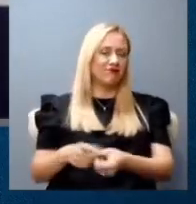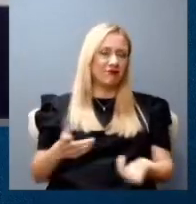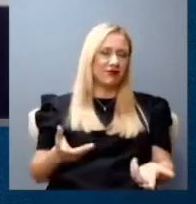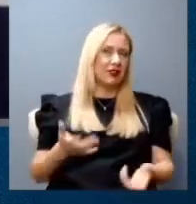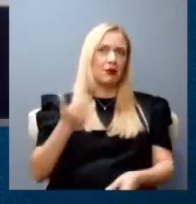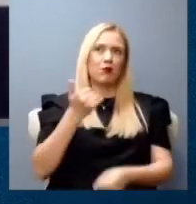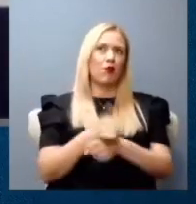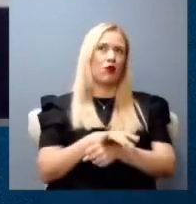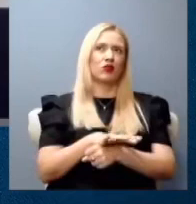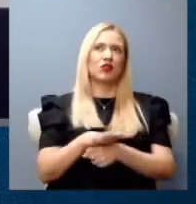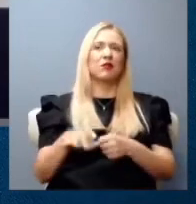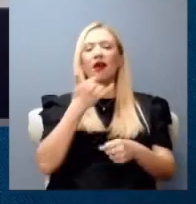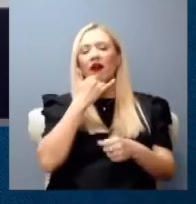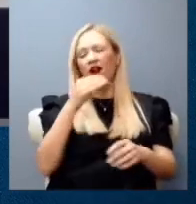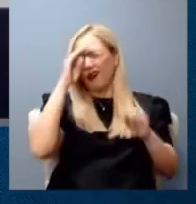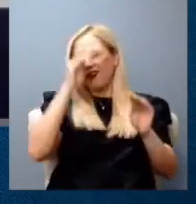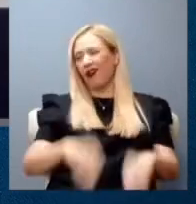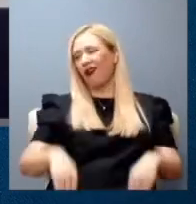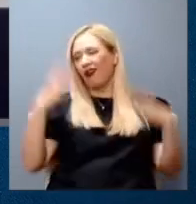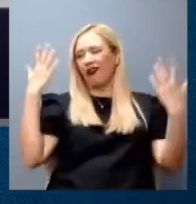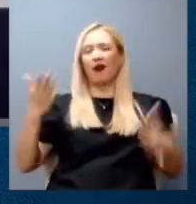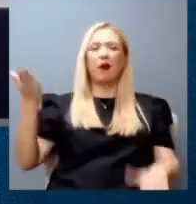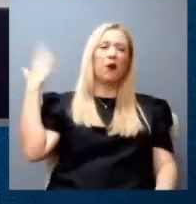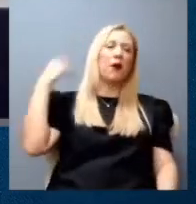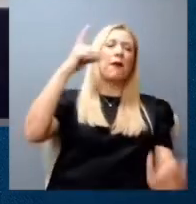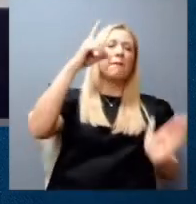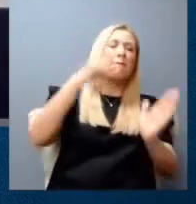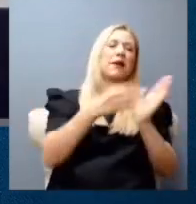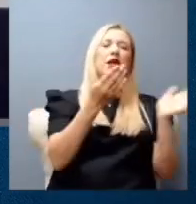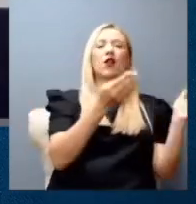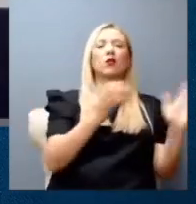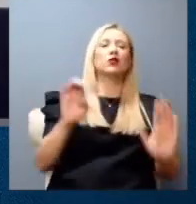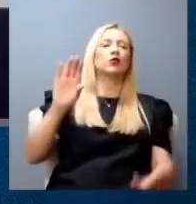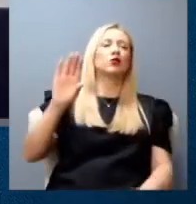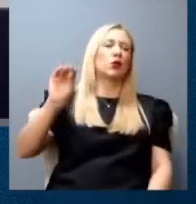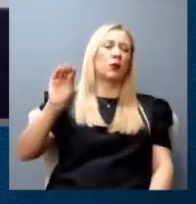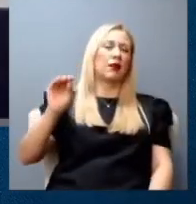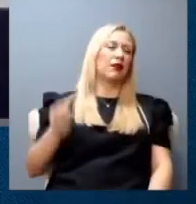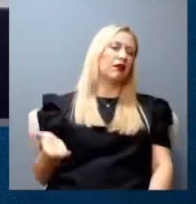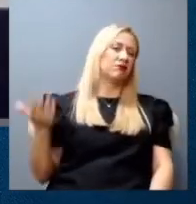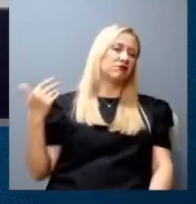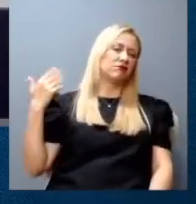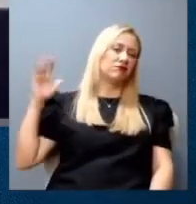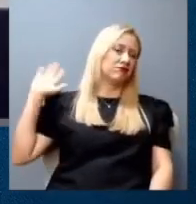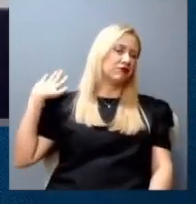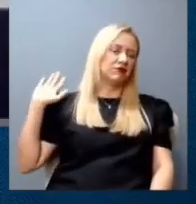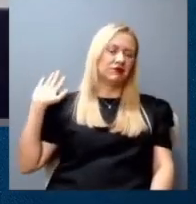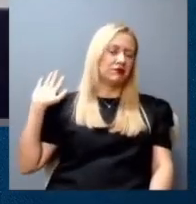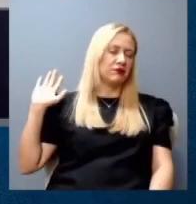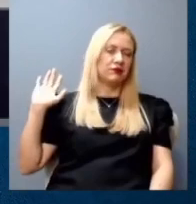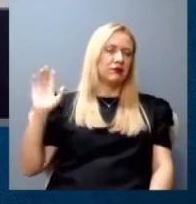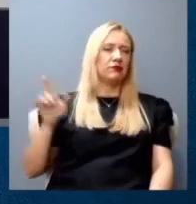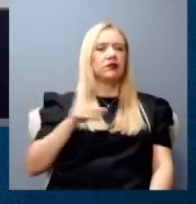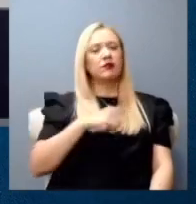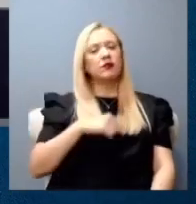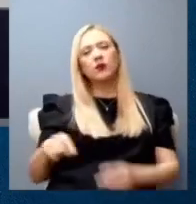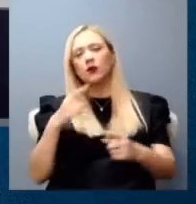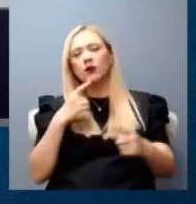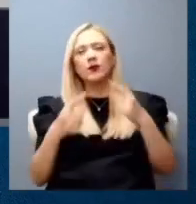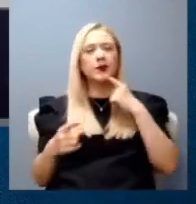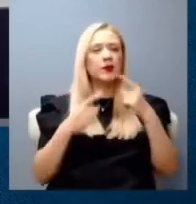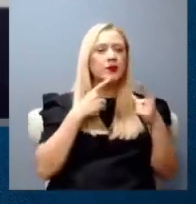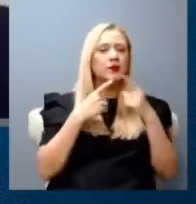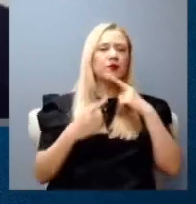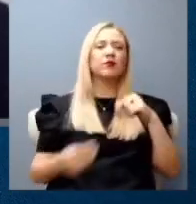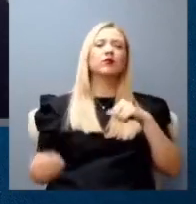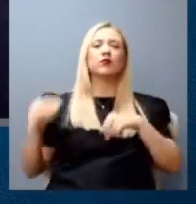modelo de negociaciones de los años 90. La negociación llevó a un acuerdo que incluye la